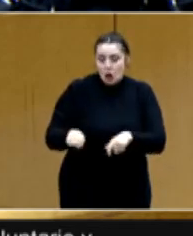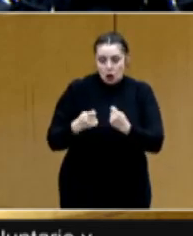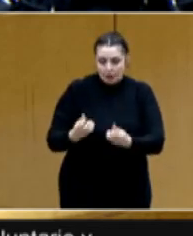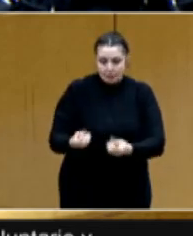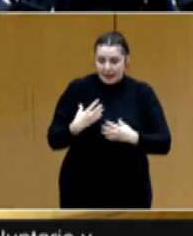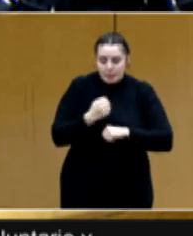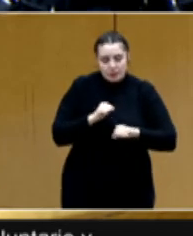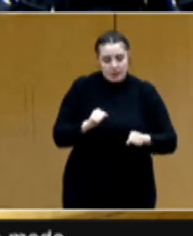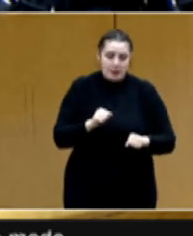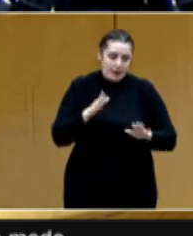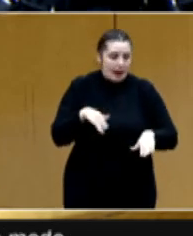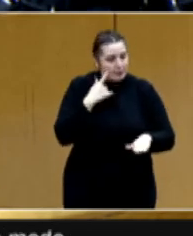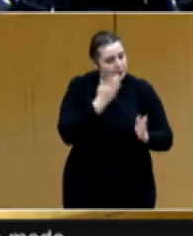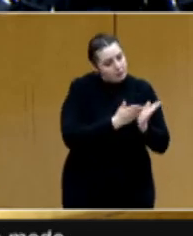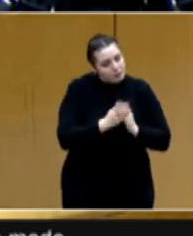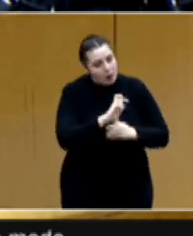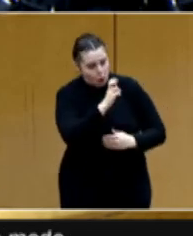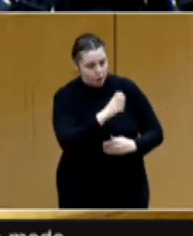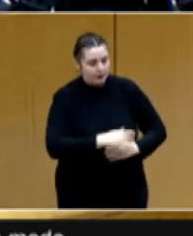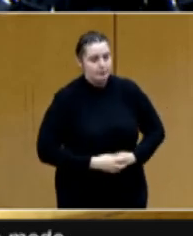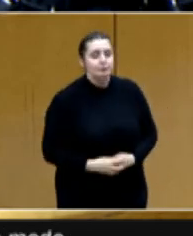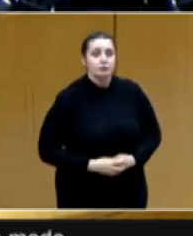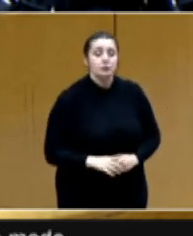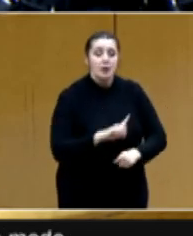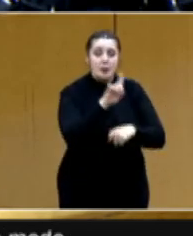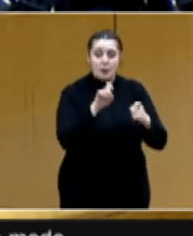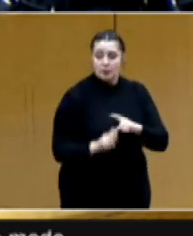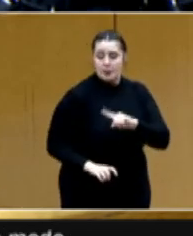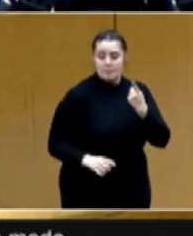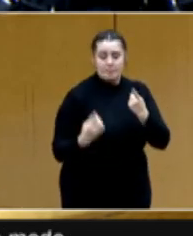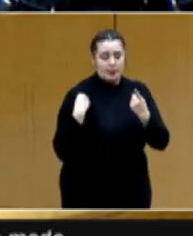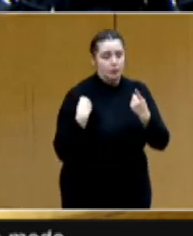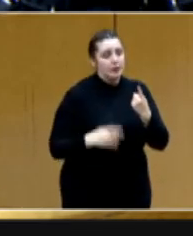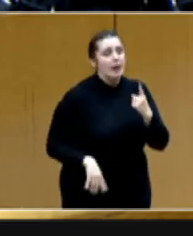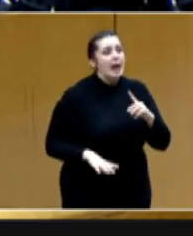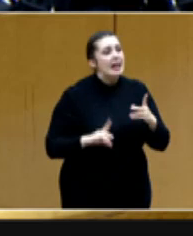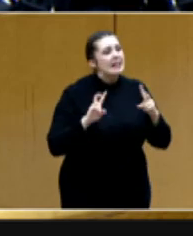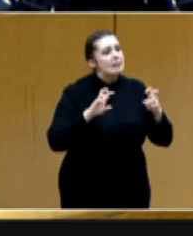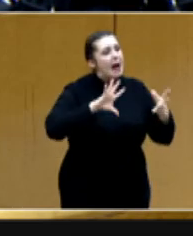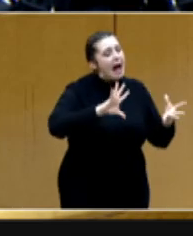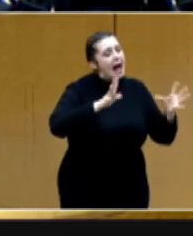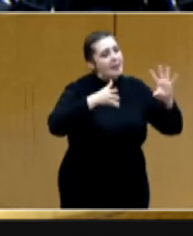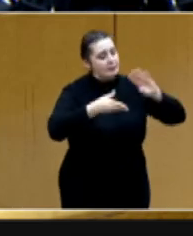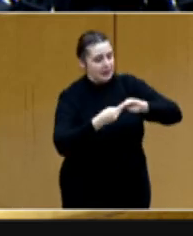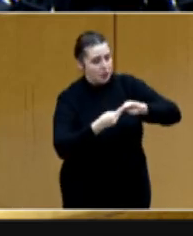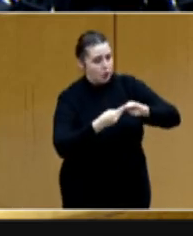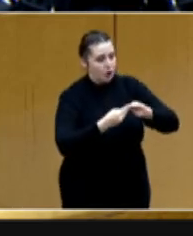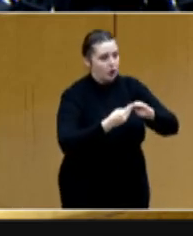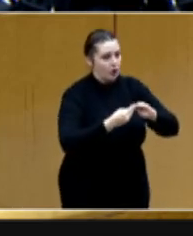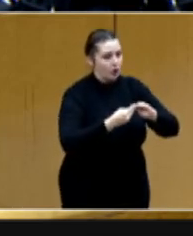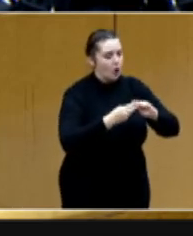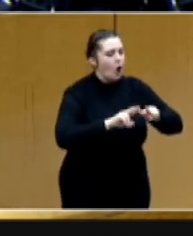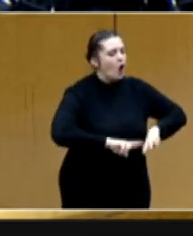en cuanto a la primera pregunta diría que la adaptación la educación incluso la revisión en